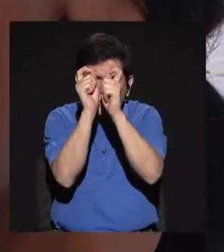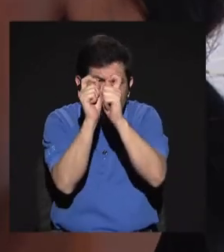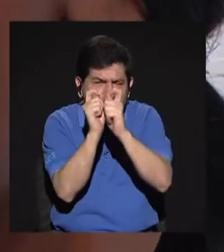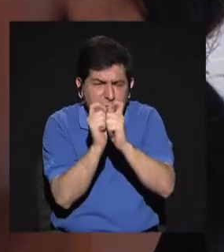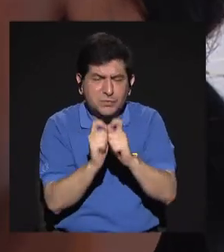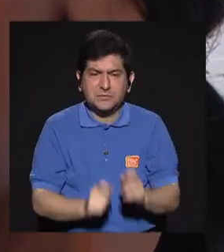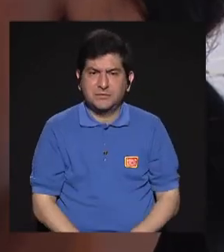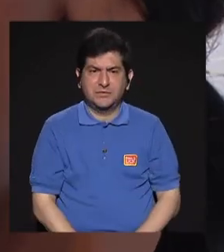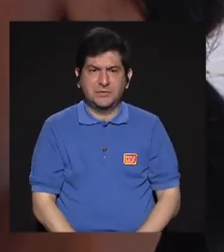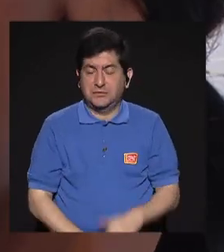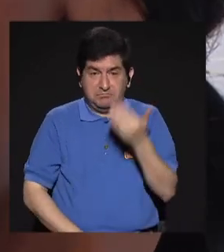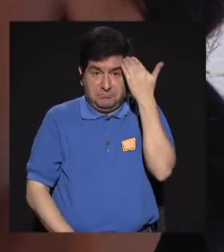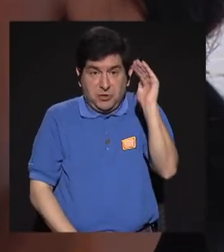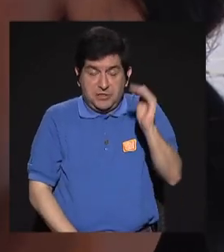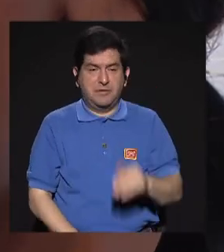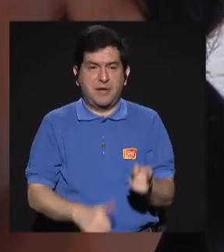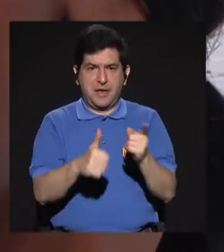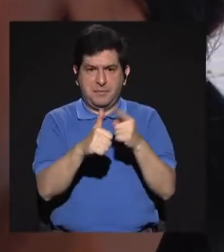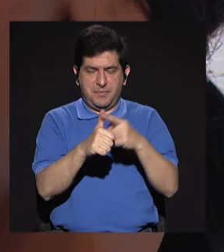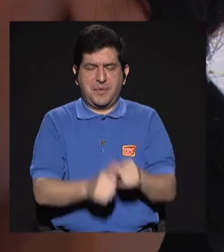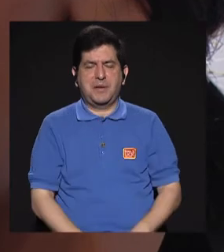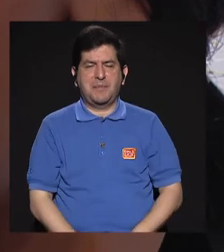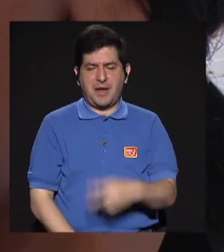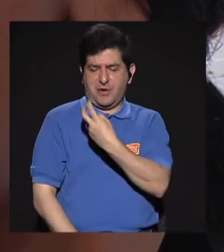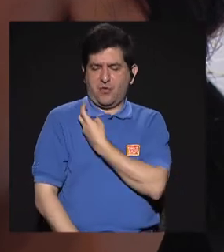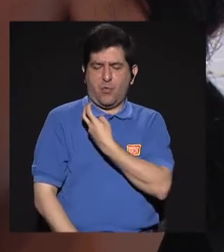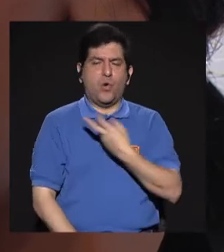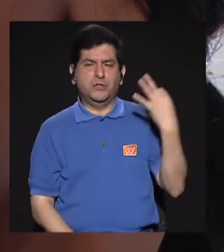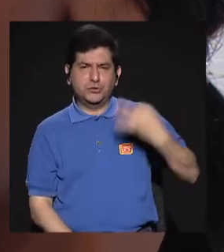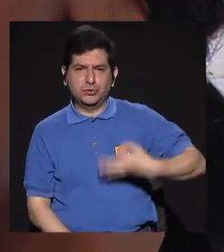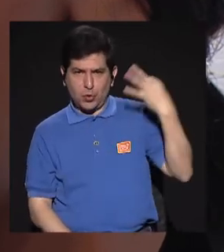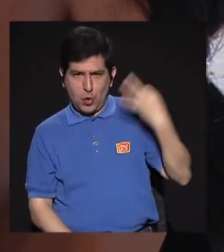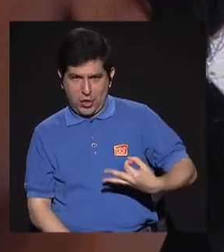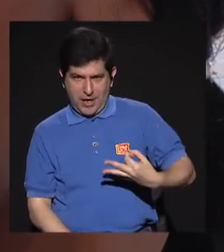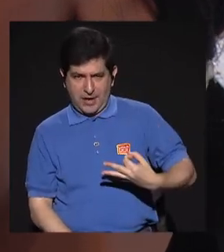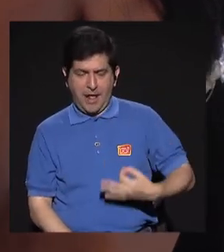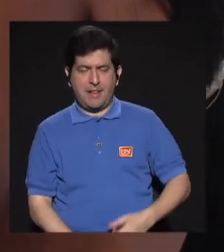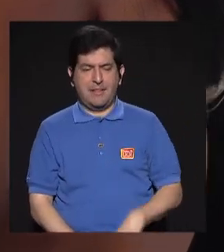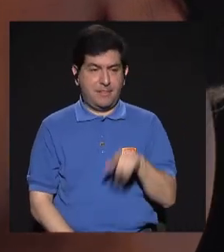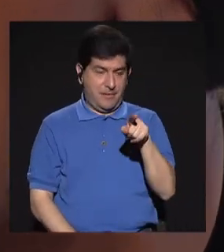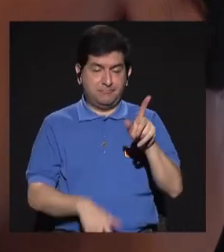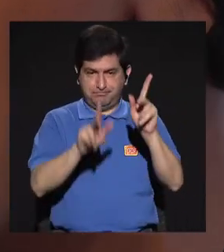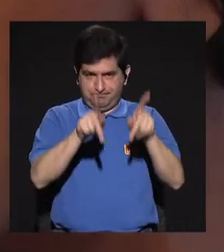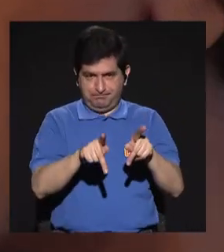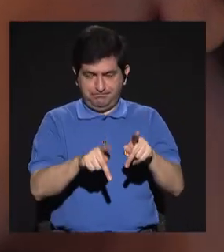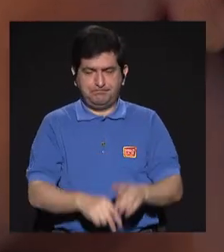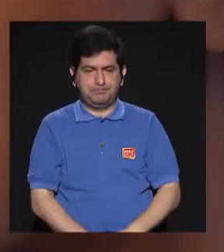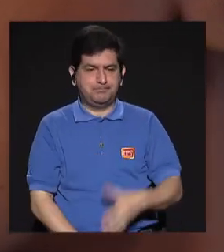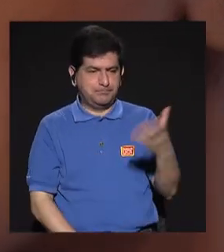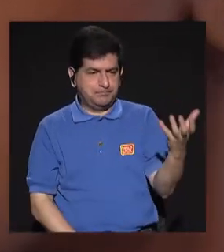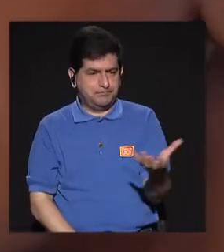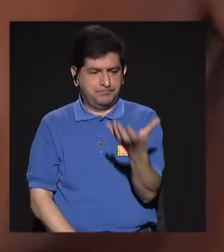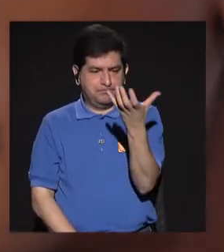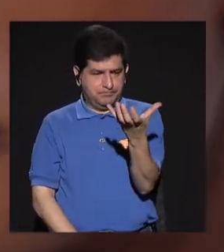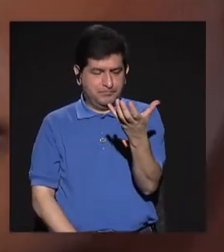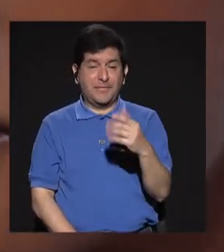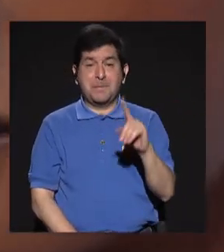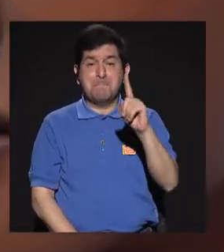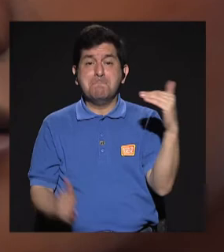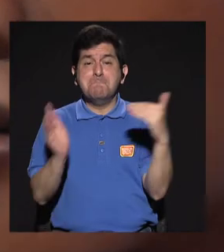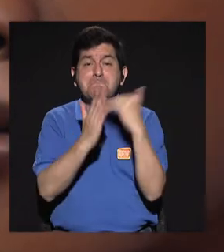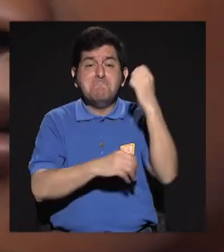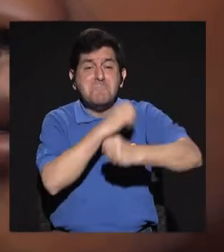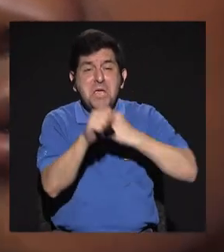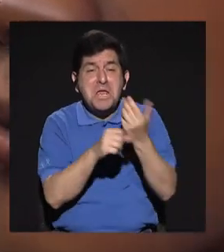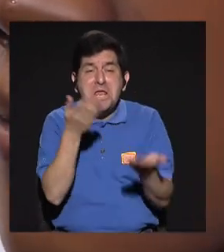nada perfecto lo primero es tomar el cráneo original el del individuo original es un cráneo de mil